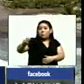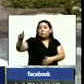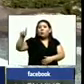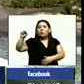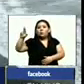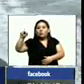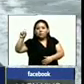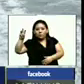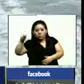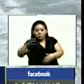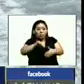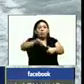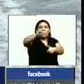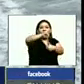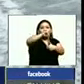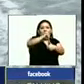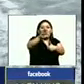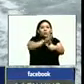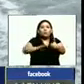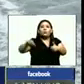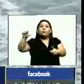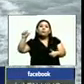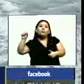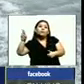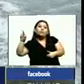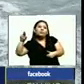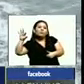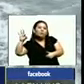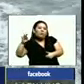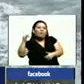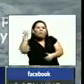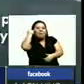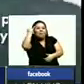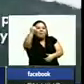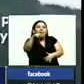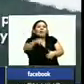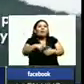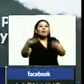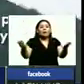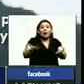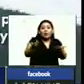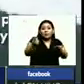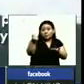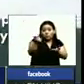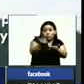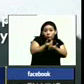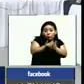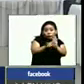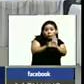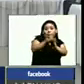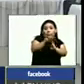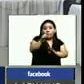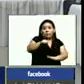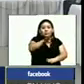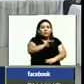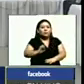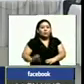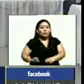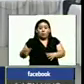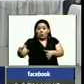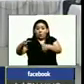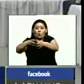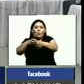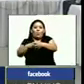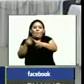Centroamérica Es el proyecto Surf City Iniciativa que pretende Dinamizar la economía Del país Una delegación